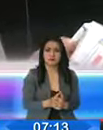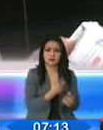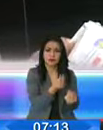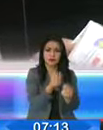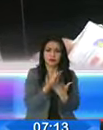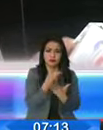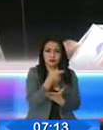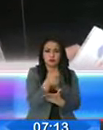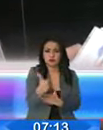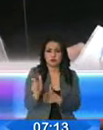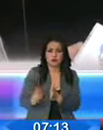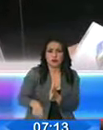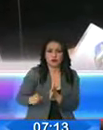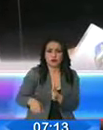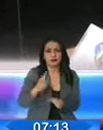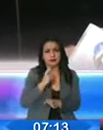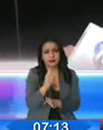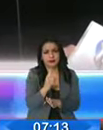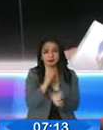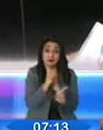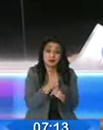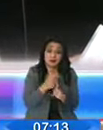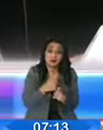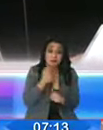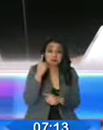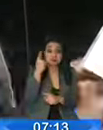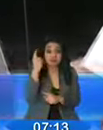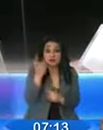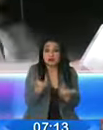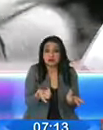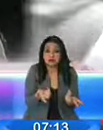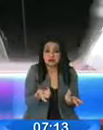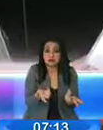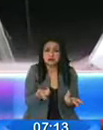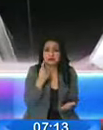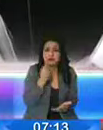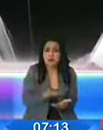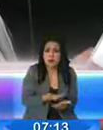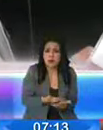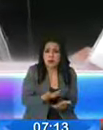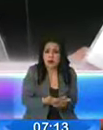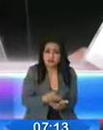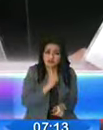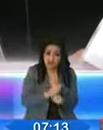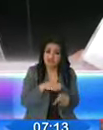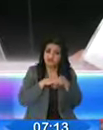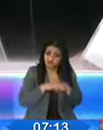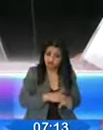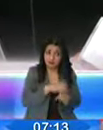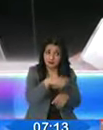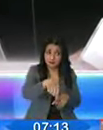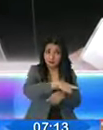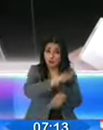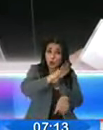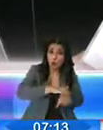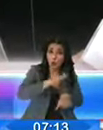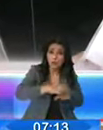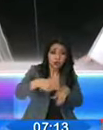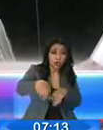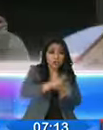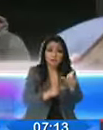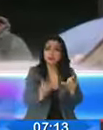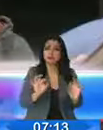defensa, considero, salvo mejor criterio, que no existían ni existen elementos que configuren o adecúen las conductas de todos los